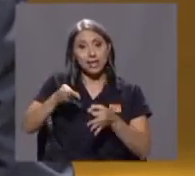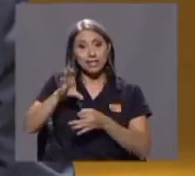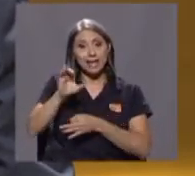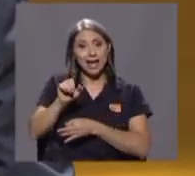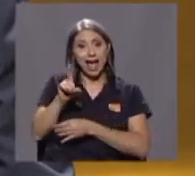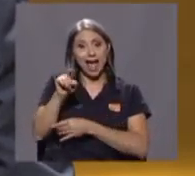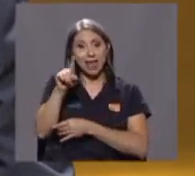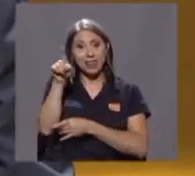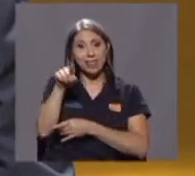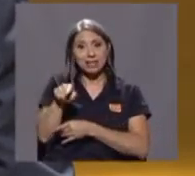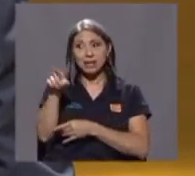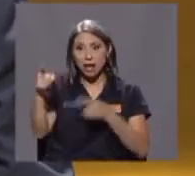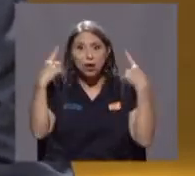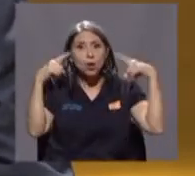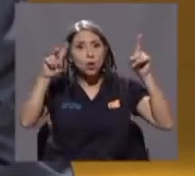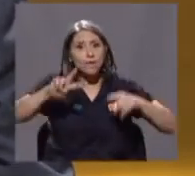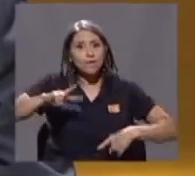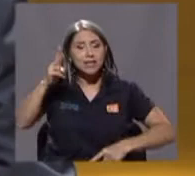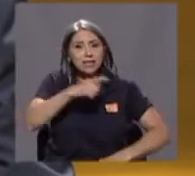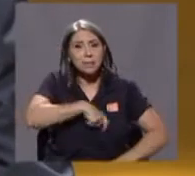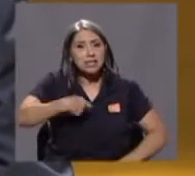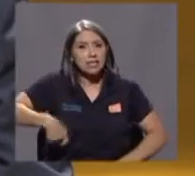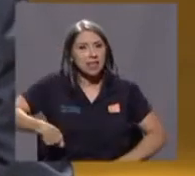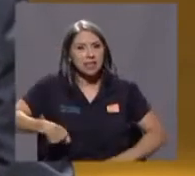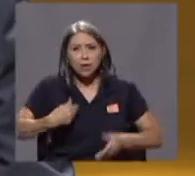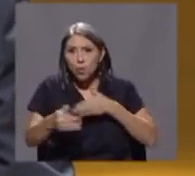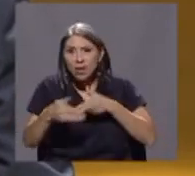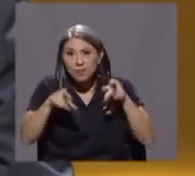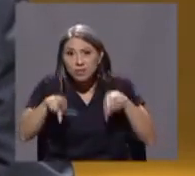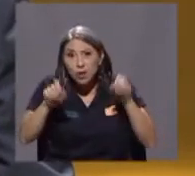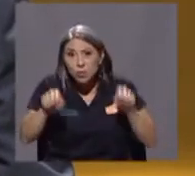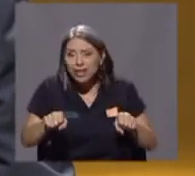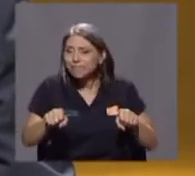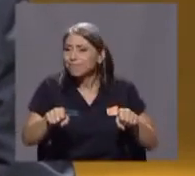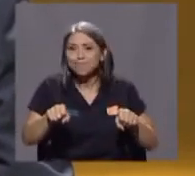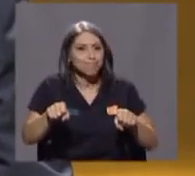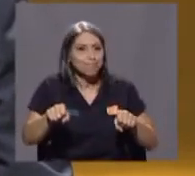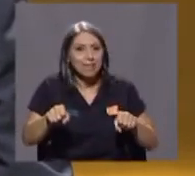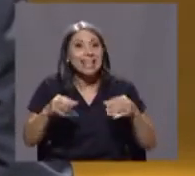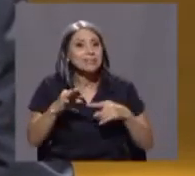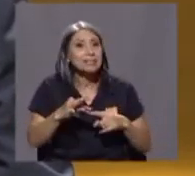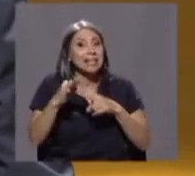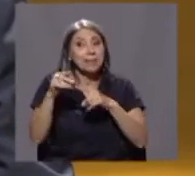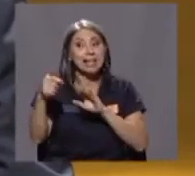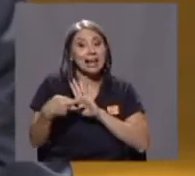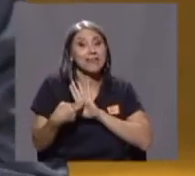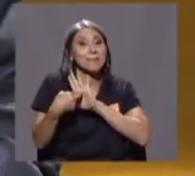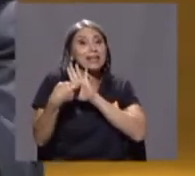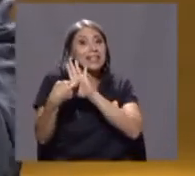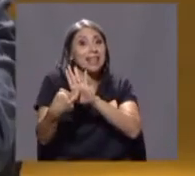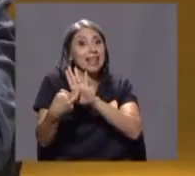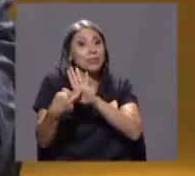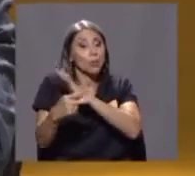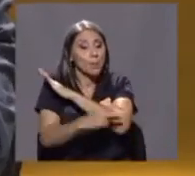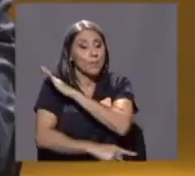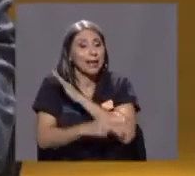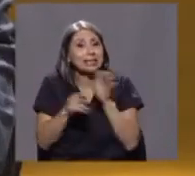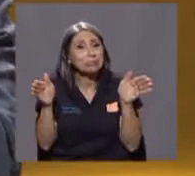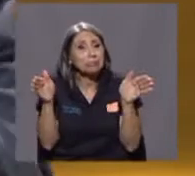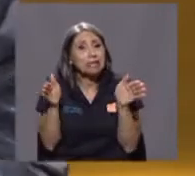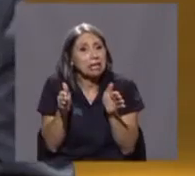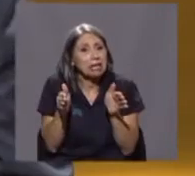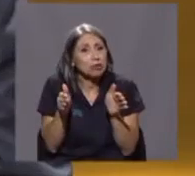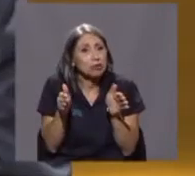era cualquiera el que podía llegarlo a ser, sobre todo representando a un pequeño territorio que no tenía más de 50.000